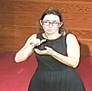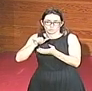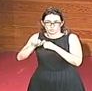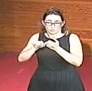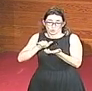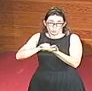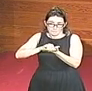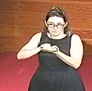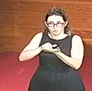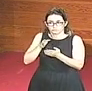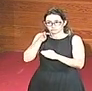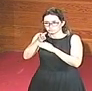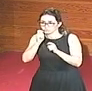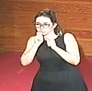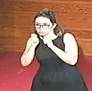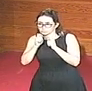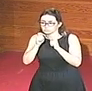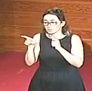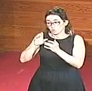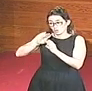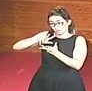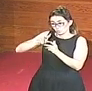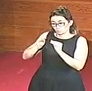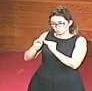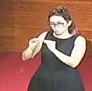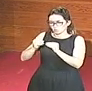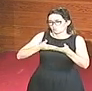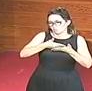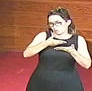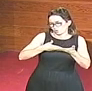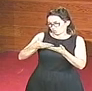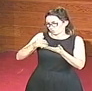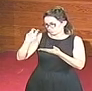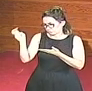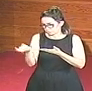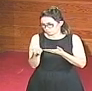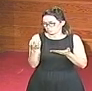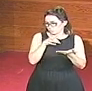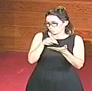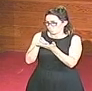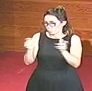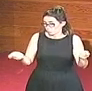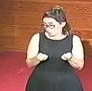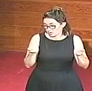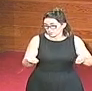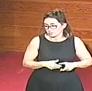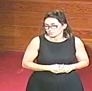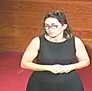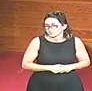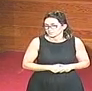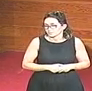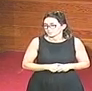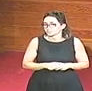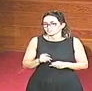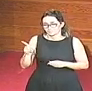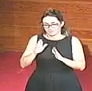Sus reportajes se han emitido en Radio France International, France Press, CNN en Español y Radio Netherlands. Además, es